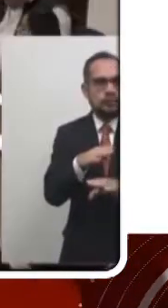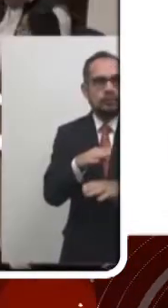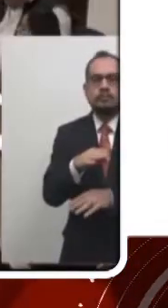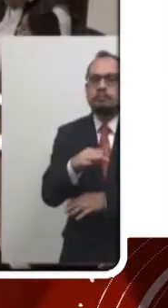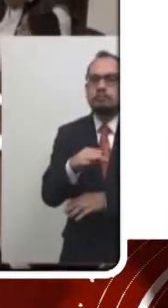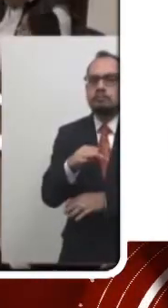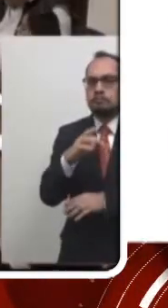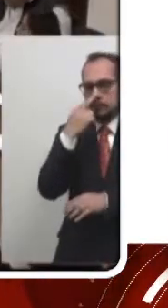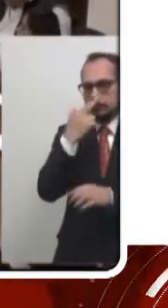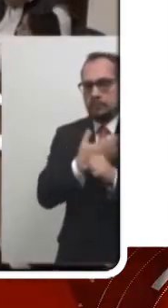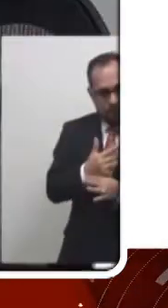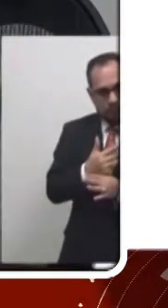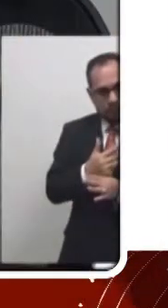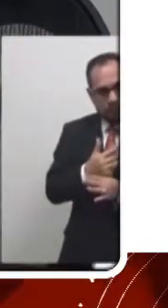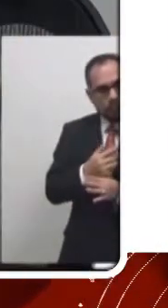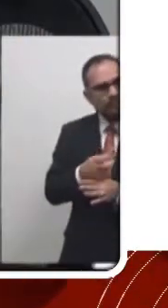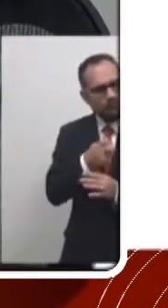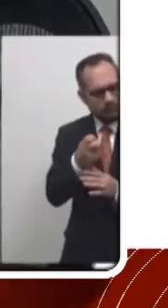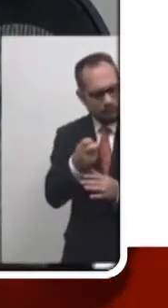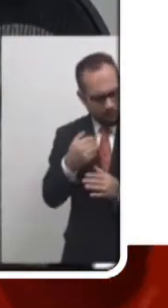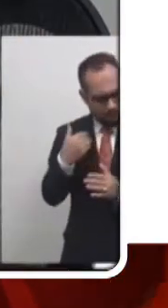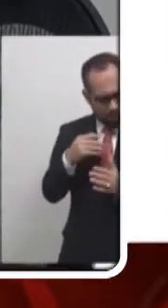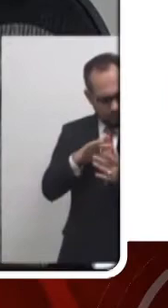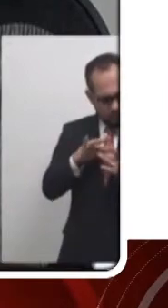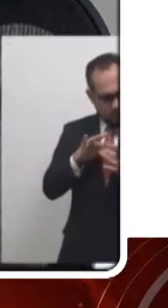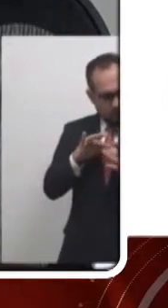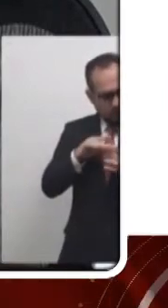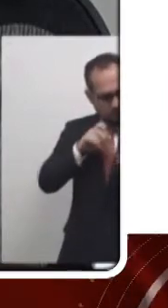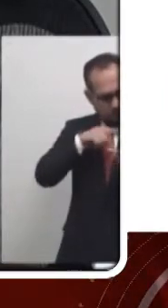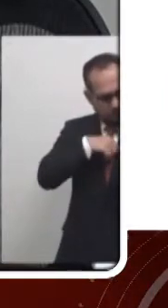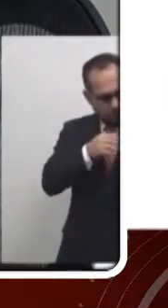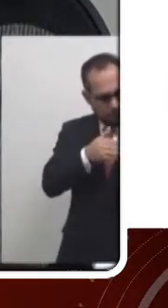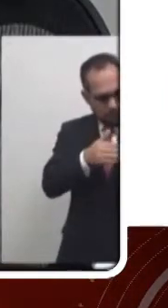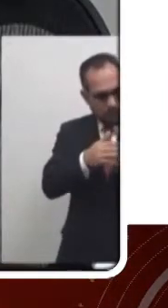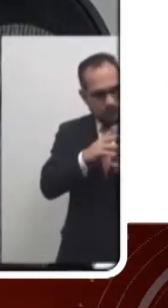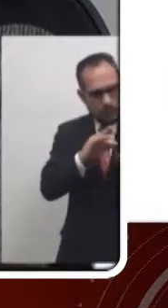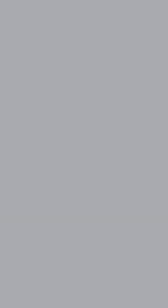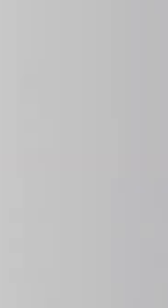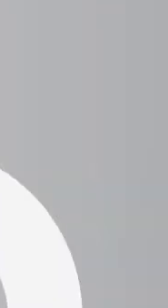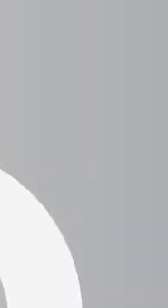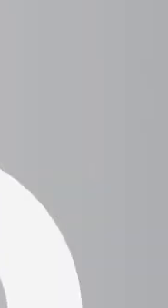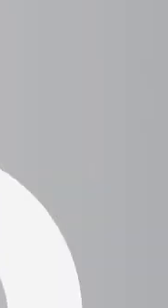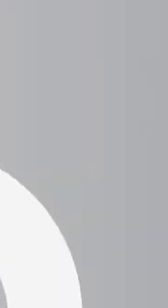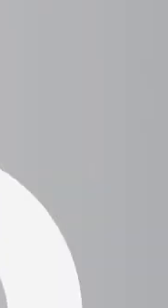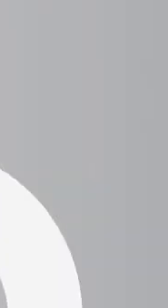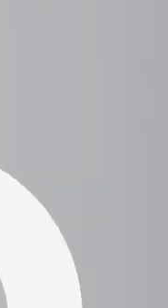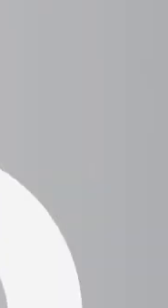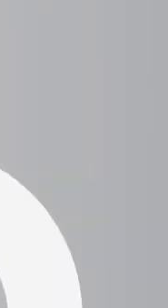vaginal de la víctima. La iniciativa se turnó a la comisión correspondiente para su análisis.